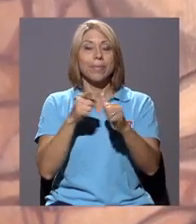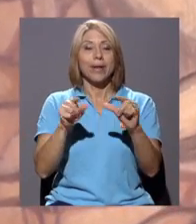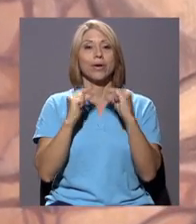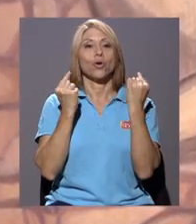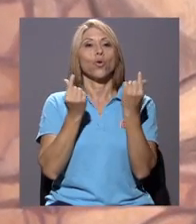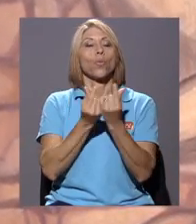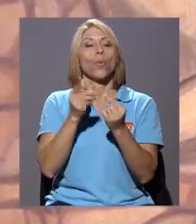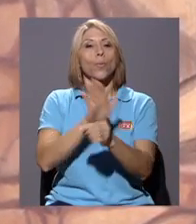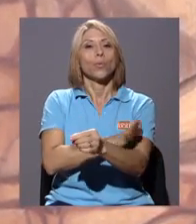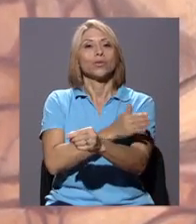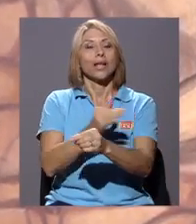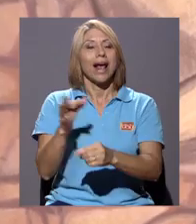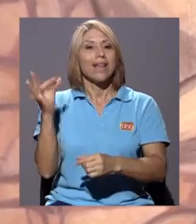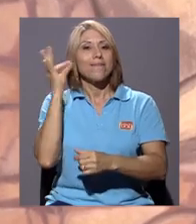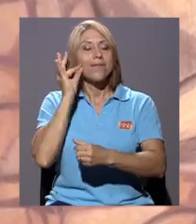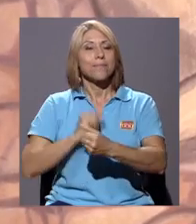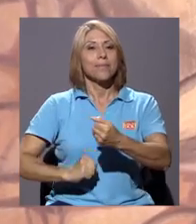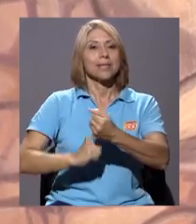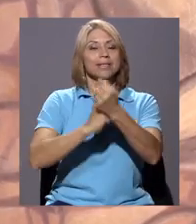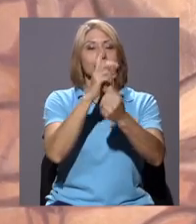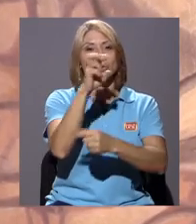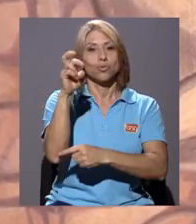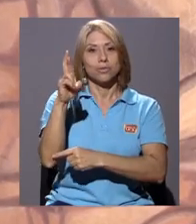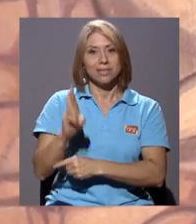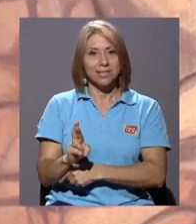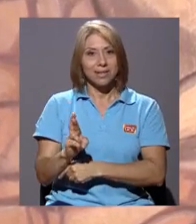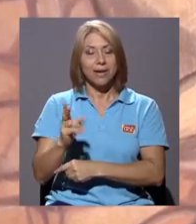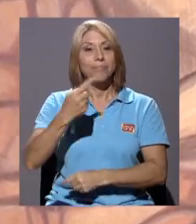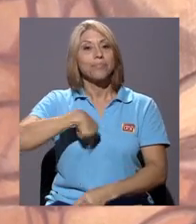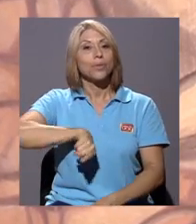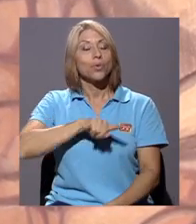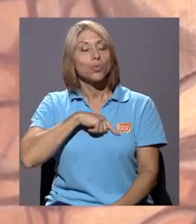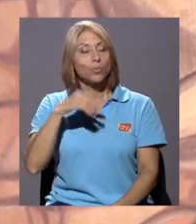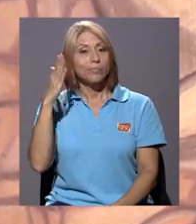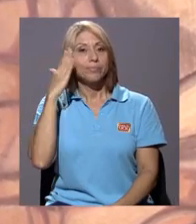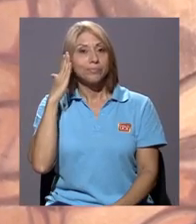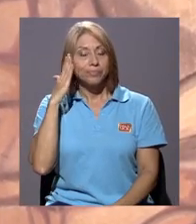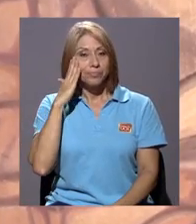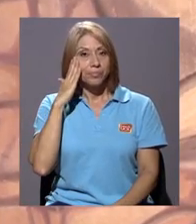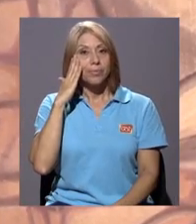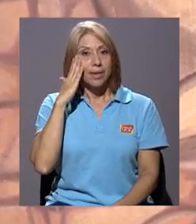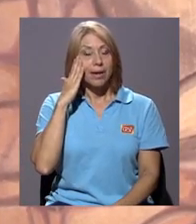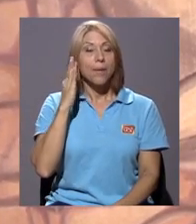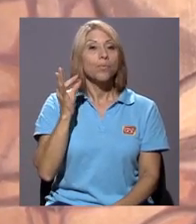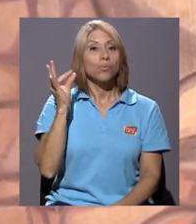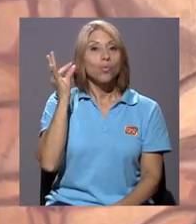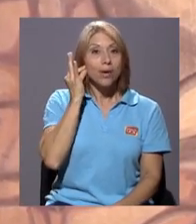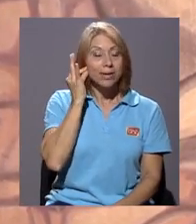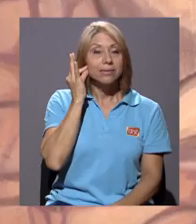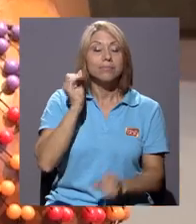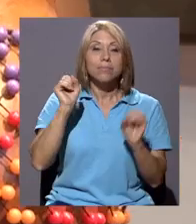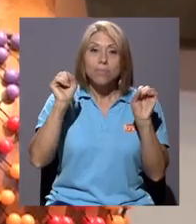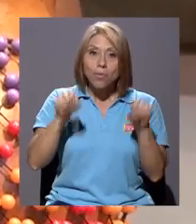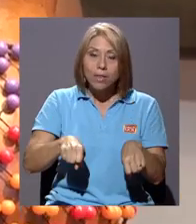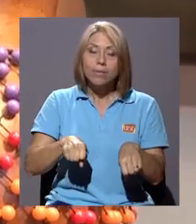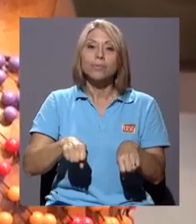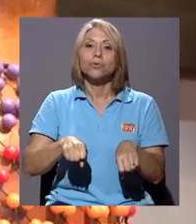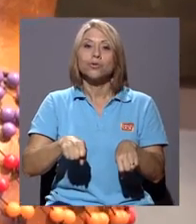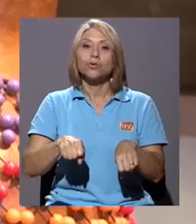en Costa Rica. Estamos conscientes de que las mujeres podemos